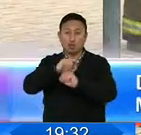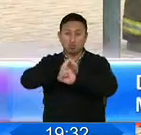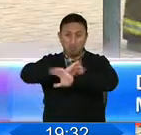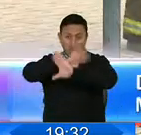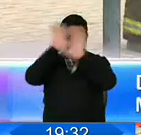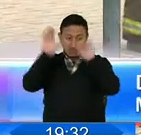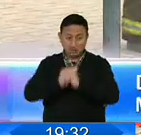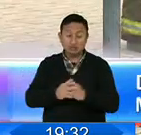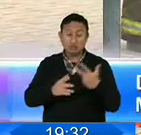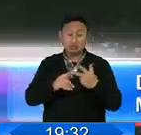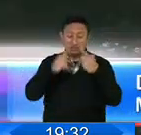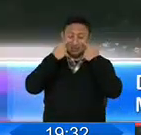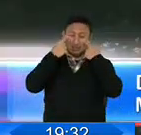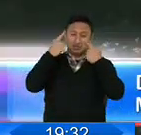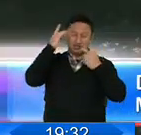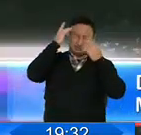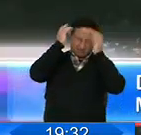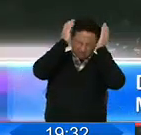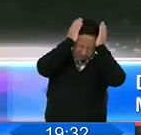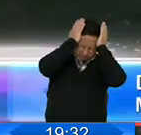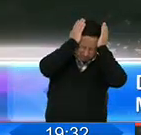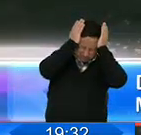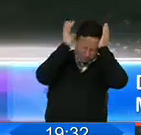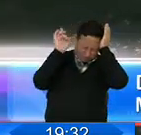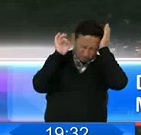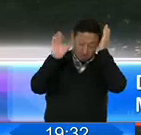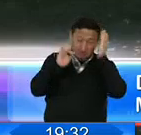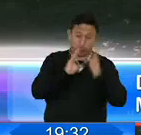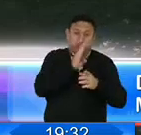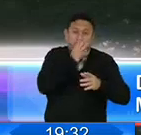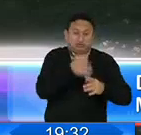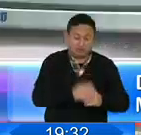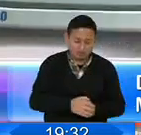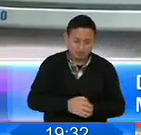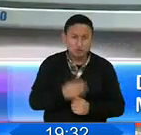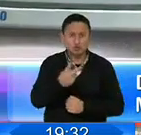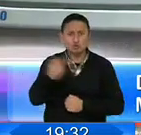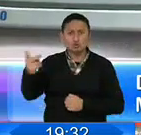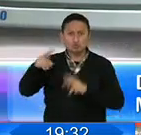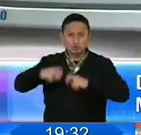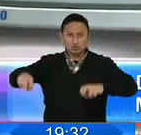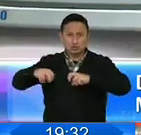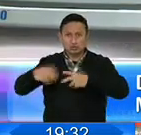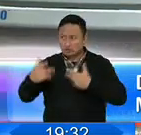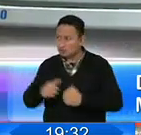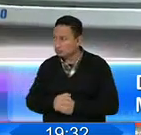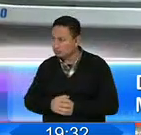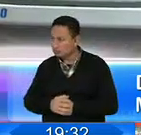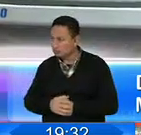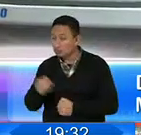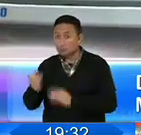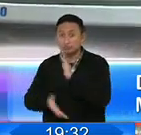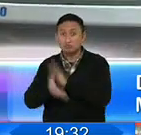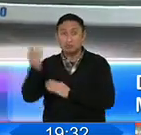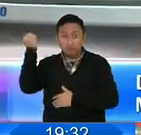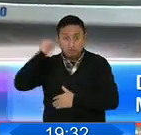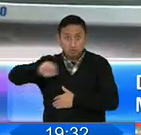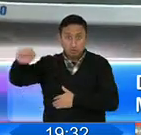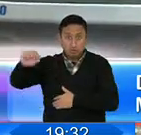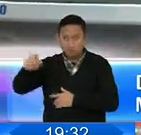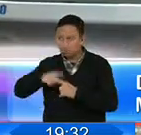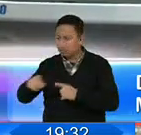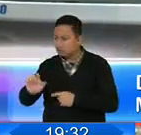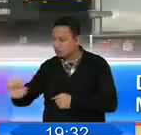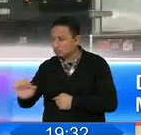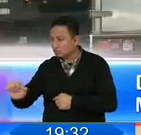se despertaron con dolor de cabeza, vómitos, y los 2 de la sala tenían que ya estar de pie, salían de viaje, pero sorpresivamente no se